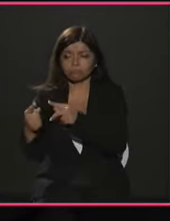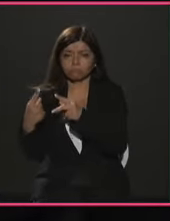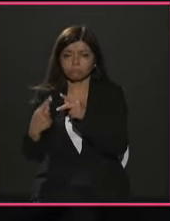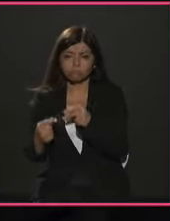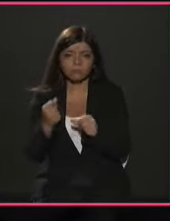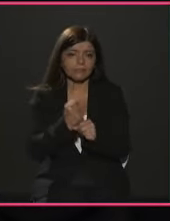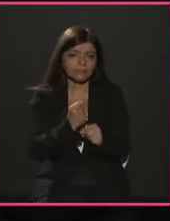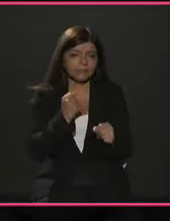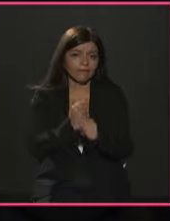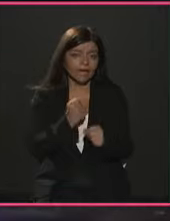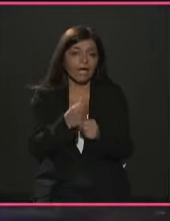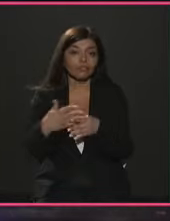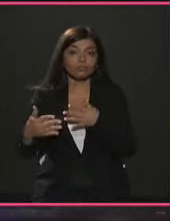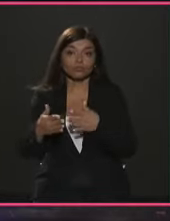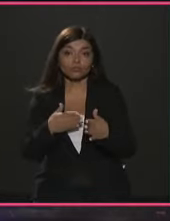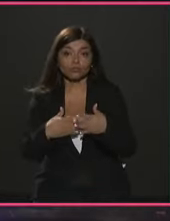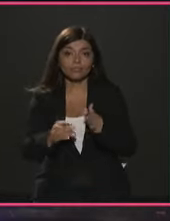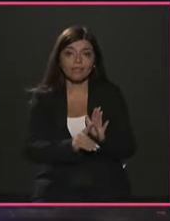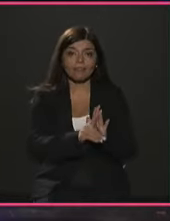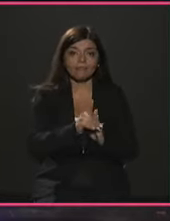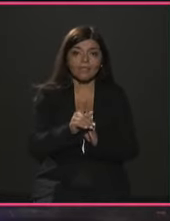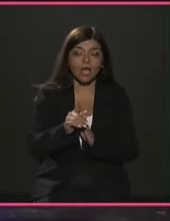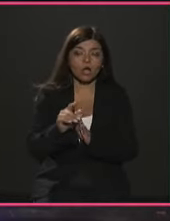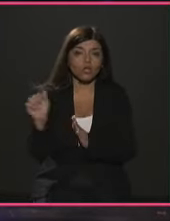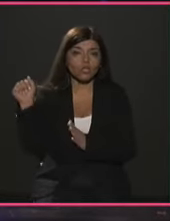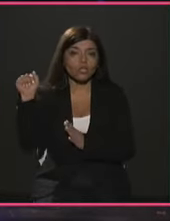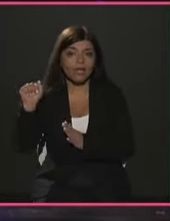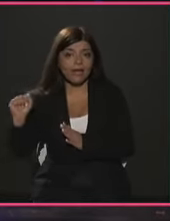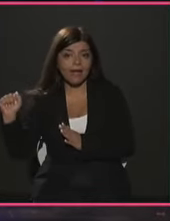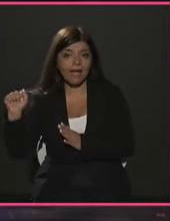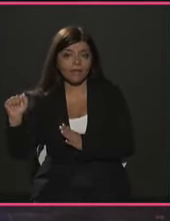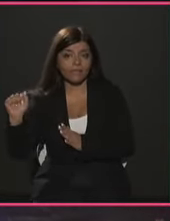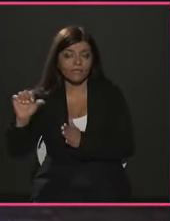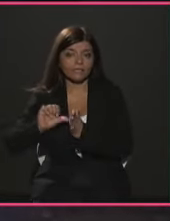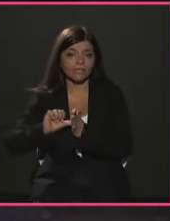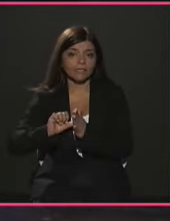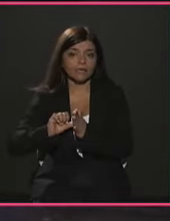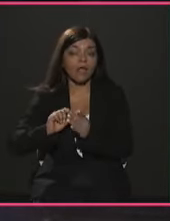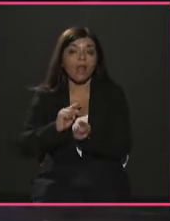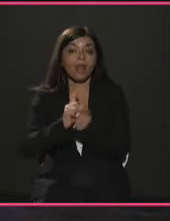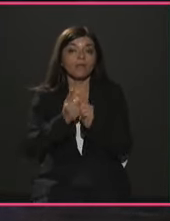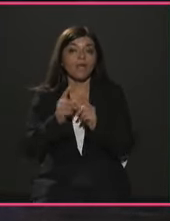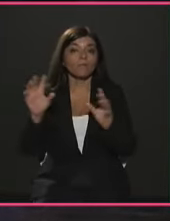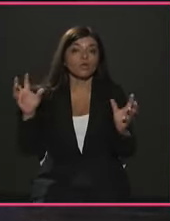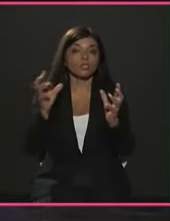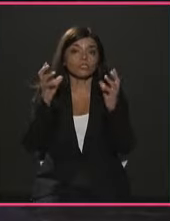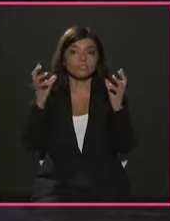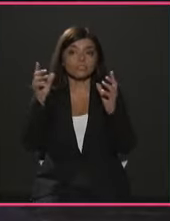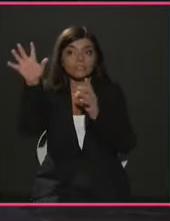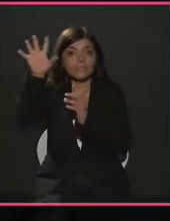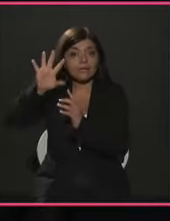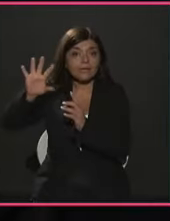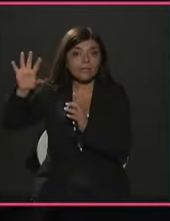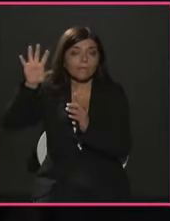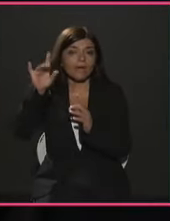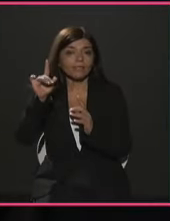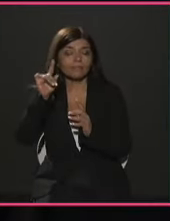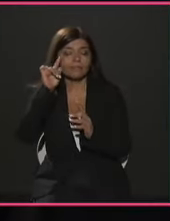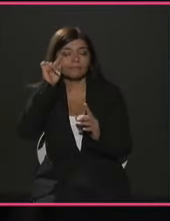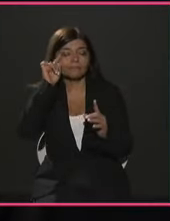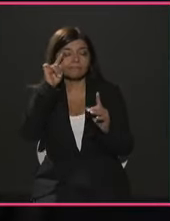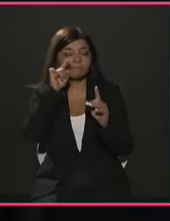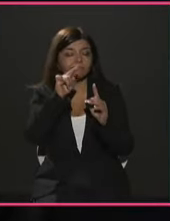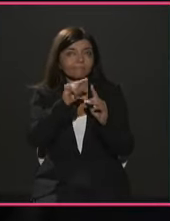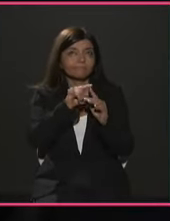en África Central el cambio climático si lo estudiaron al menos un poco no es el tema